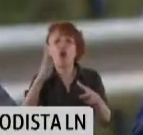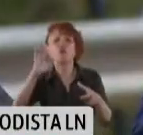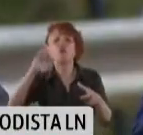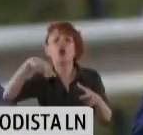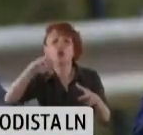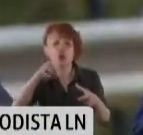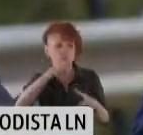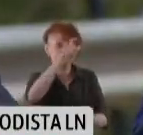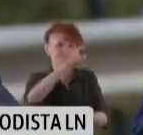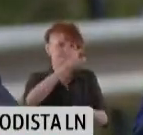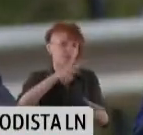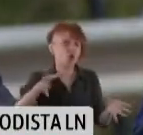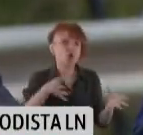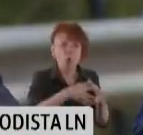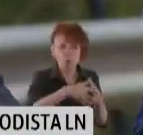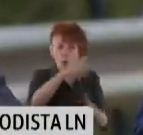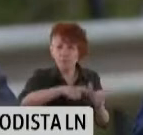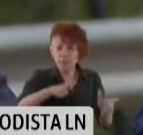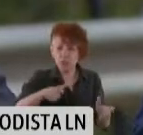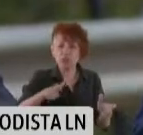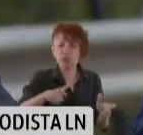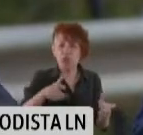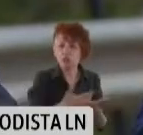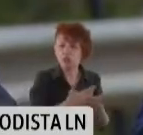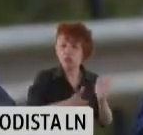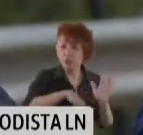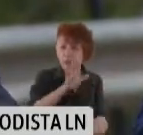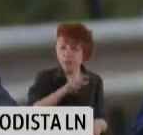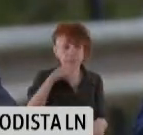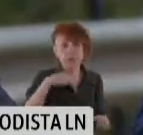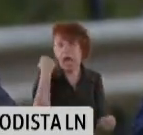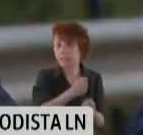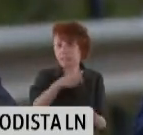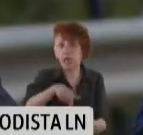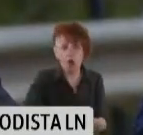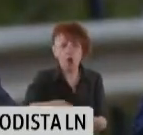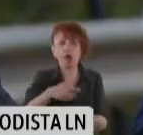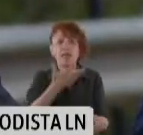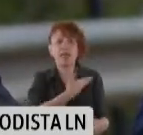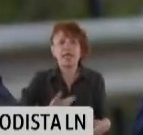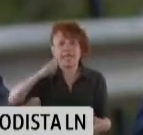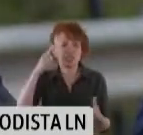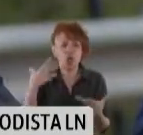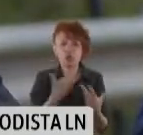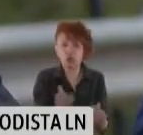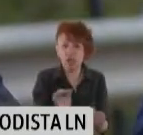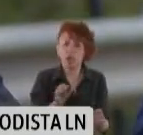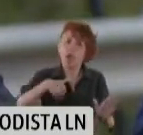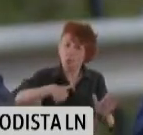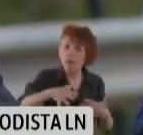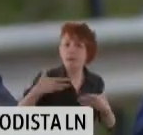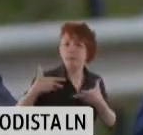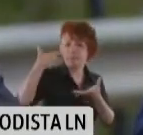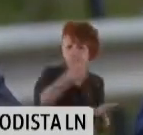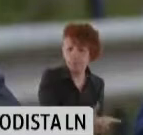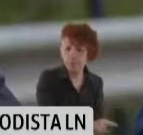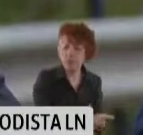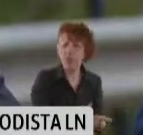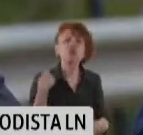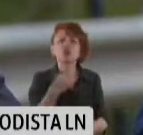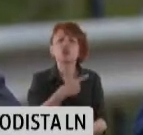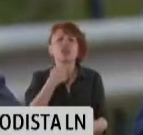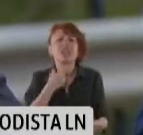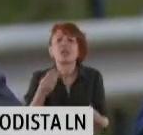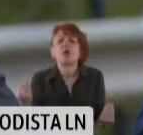¿No? Es una batalla entre débiles, pero él está jugando su debilidad en esa mesa de una manera que considera estratégica para